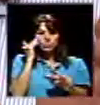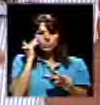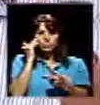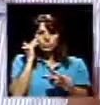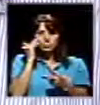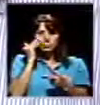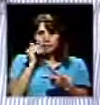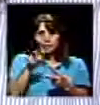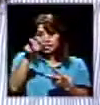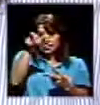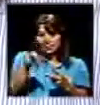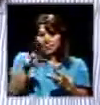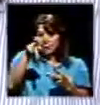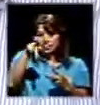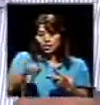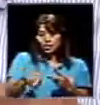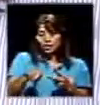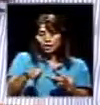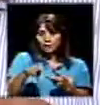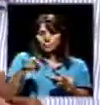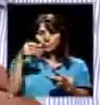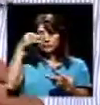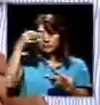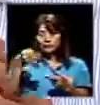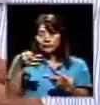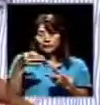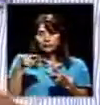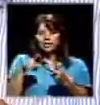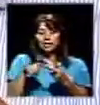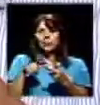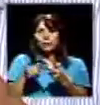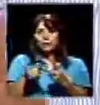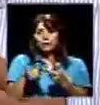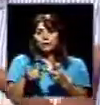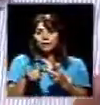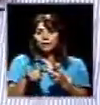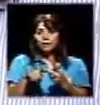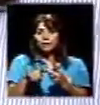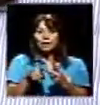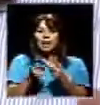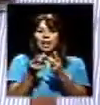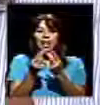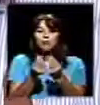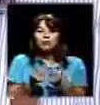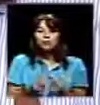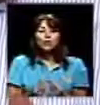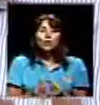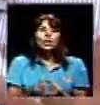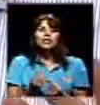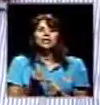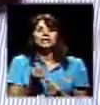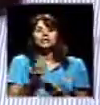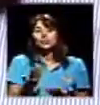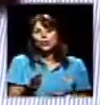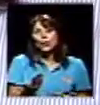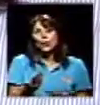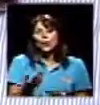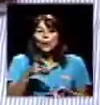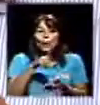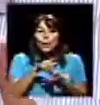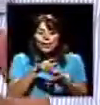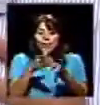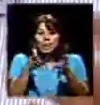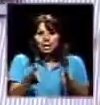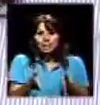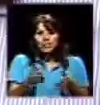tiene la persona que toma la decisión y por el presupuesto que tiene, los médicos que